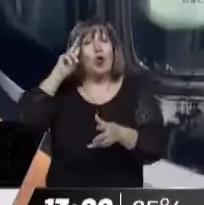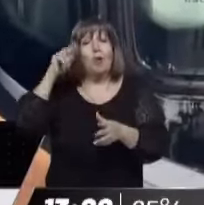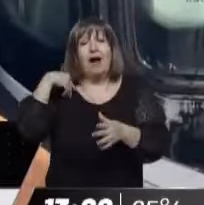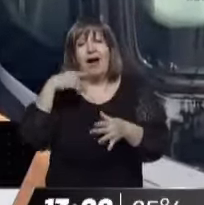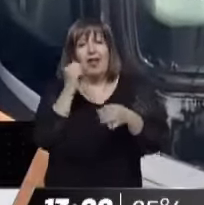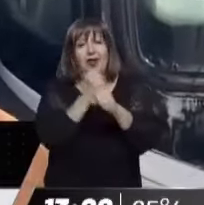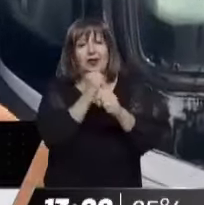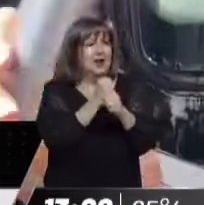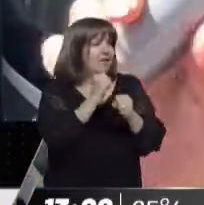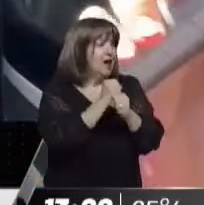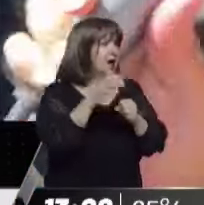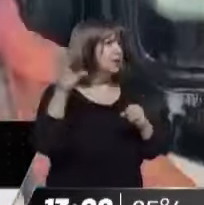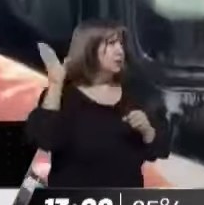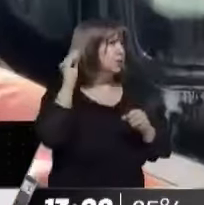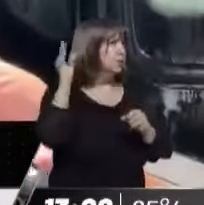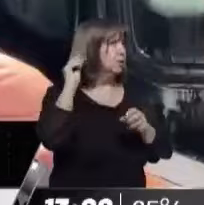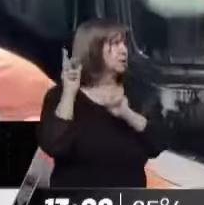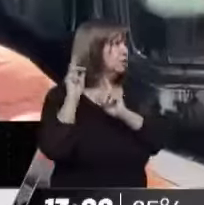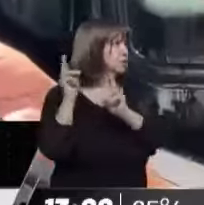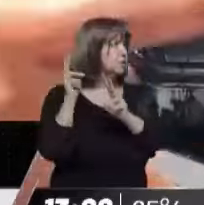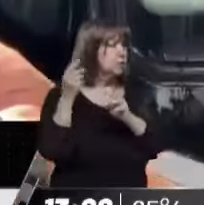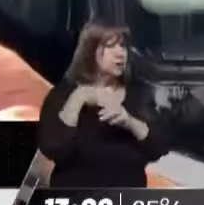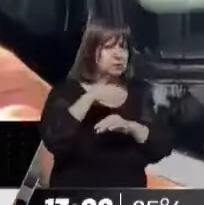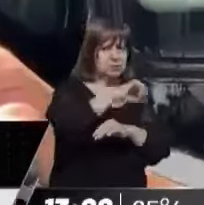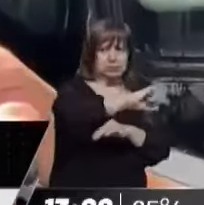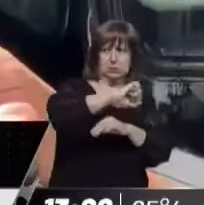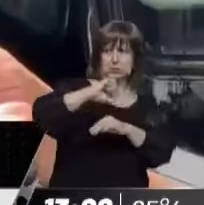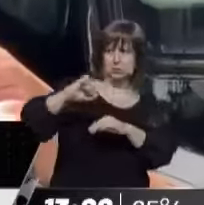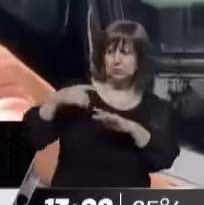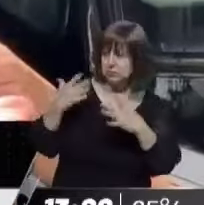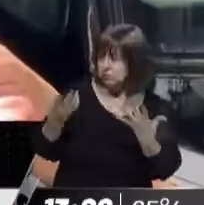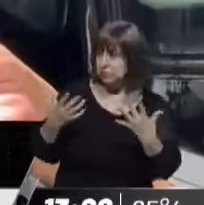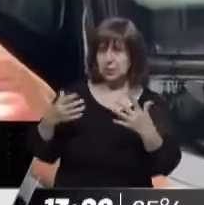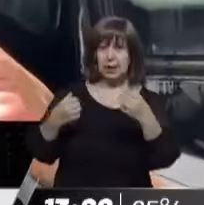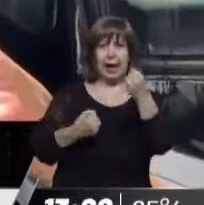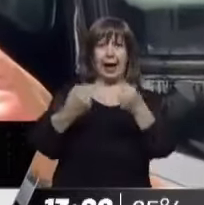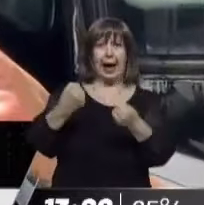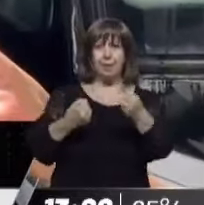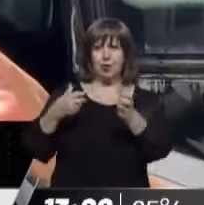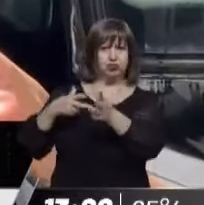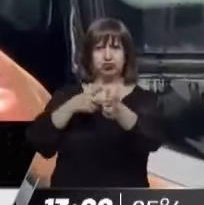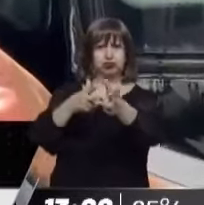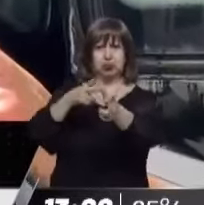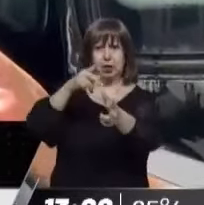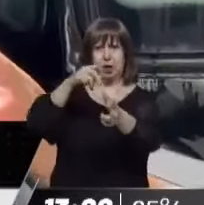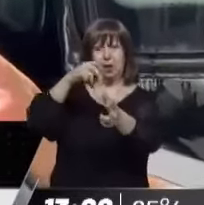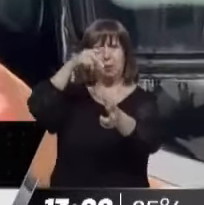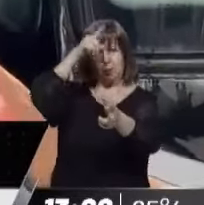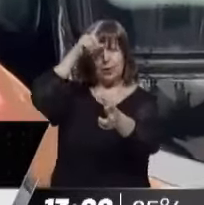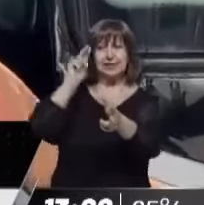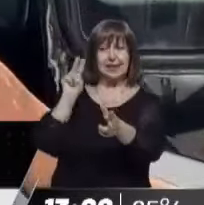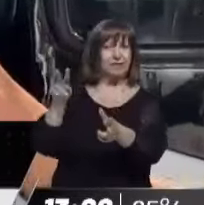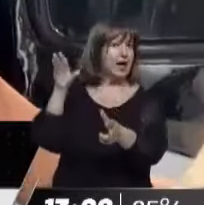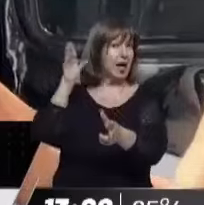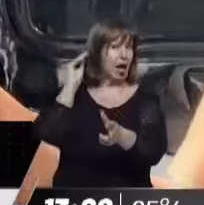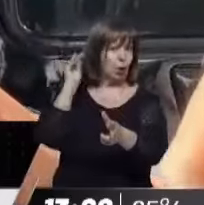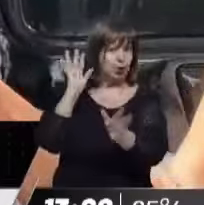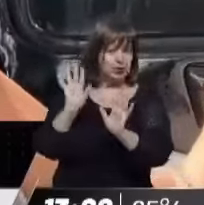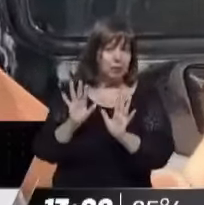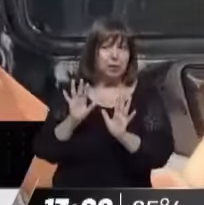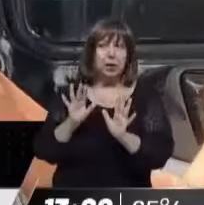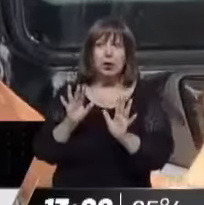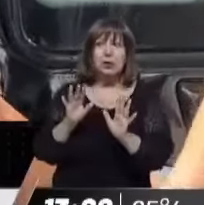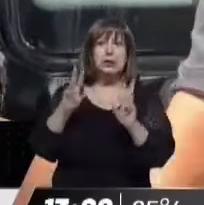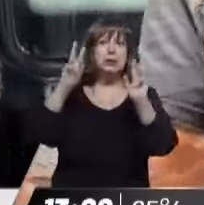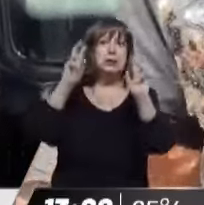ahí atrás, pero sí, algo lo vi. ¿Qué viste? No, que pasó rapidísimo la camioneta con todos los móviles. Pero no, no sabemos nada, la